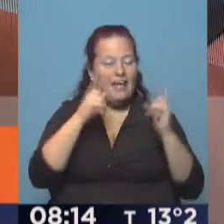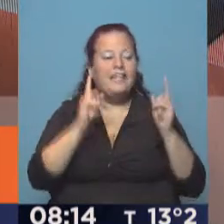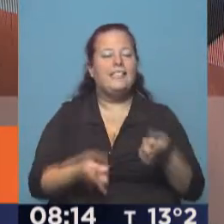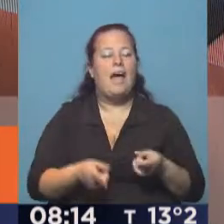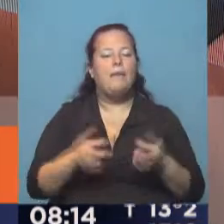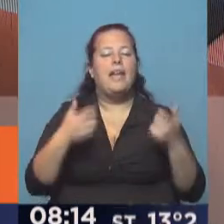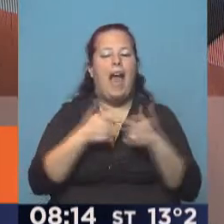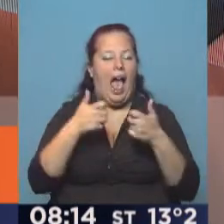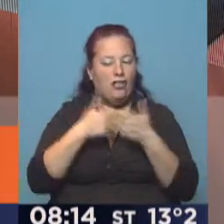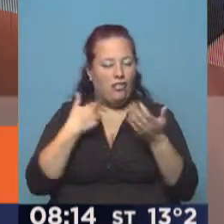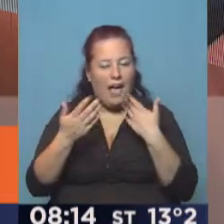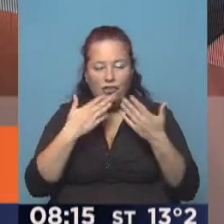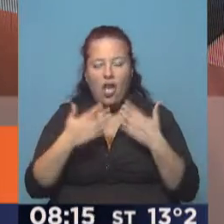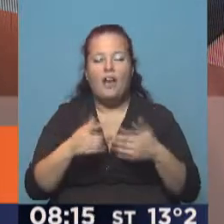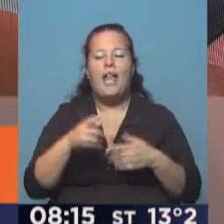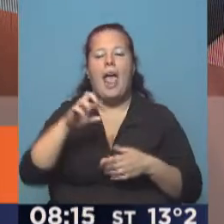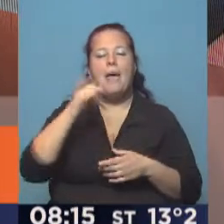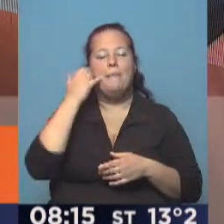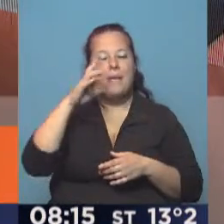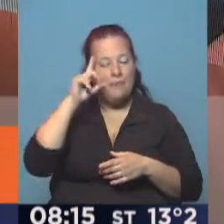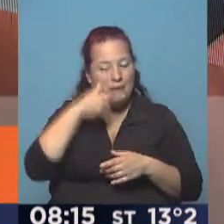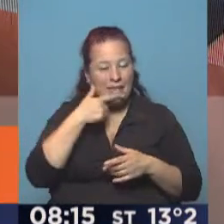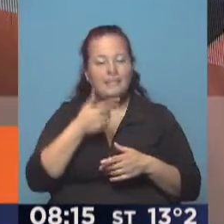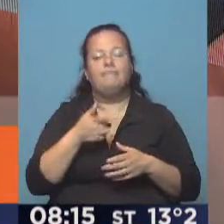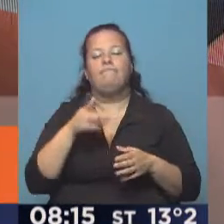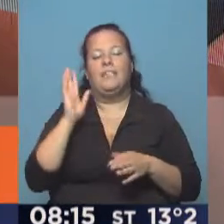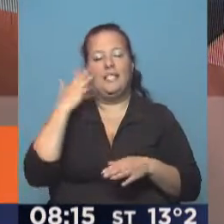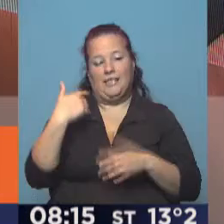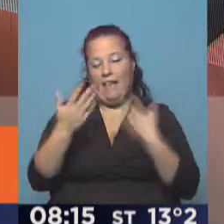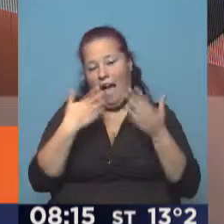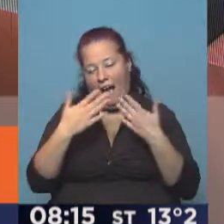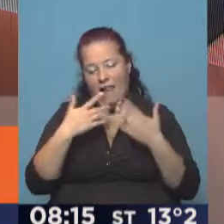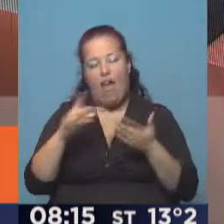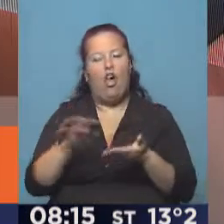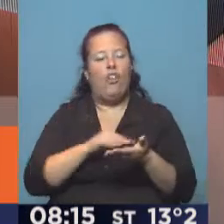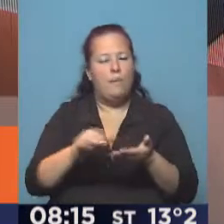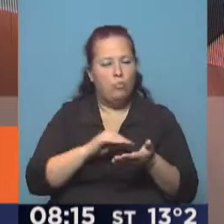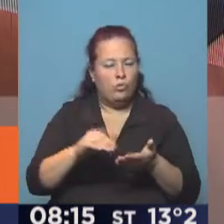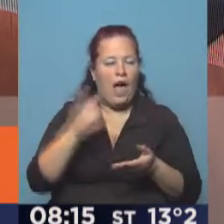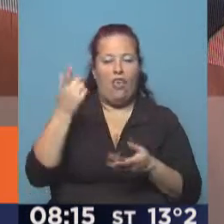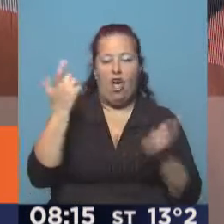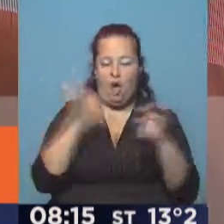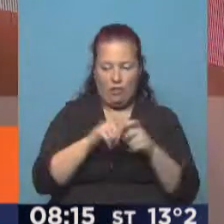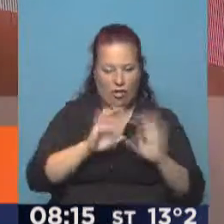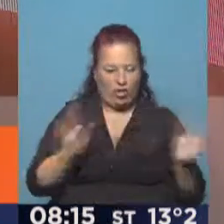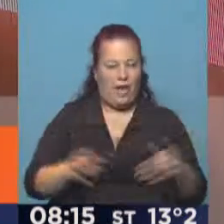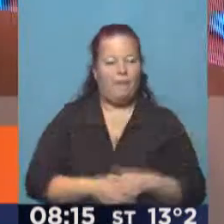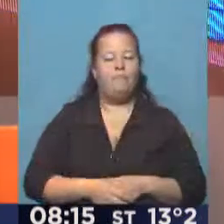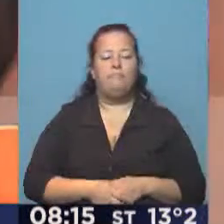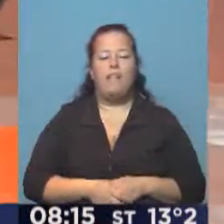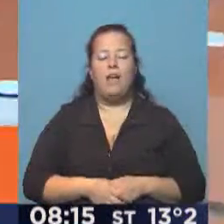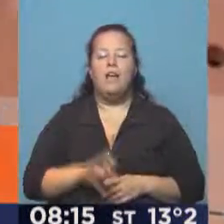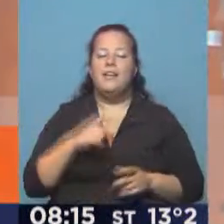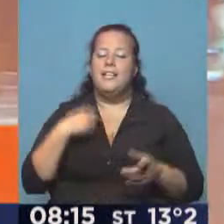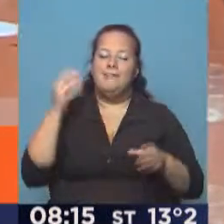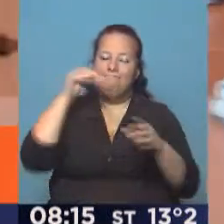las asociaciones de pymes que estuvieron dialogando con los diputados en la comisión. No hemos logrado